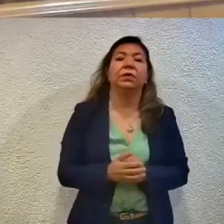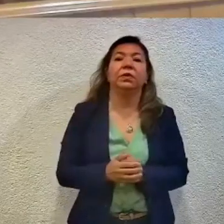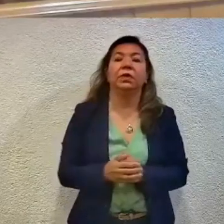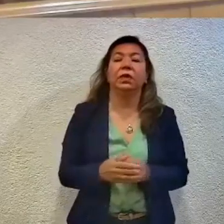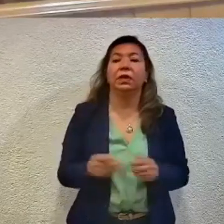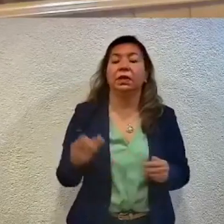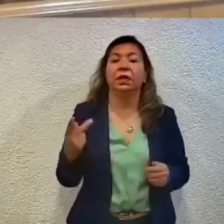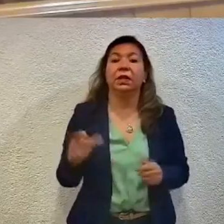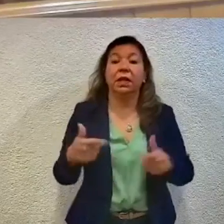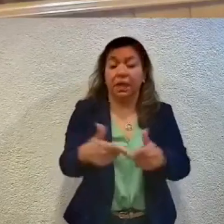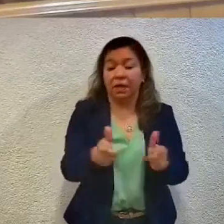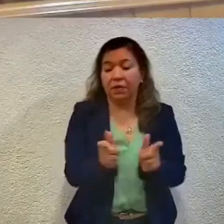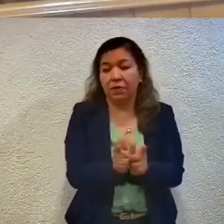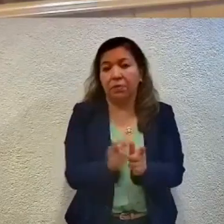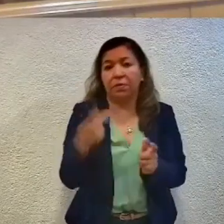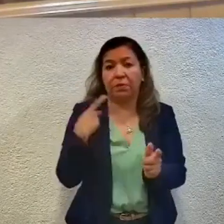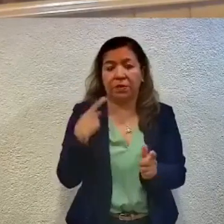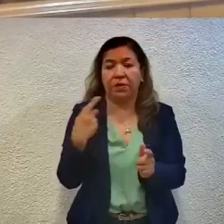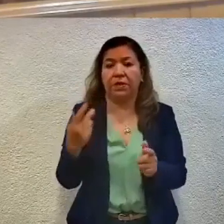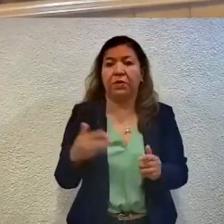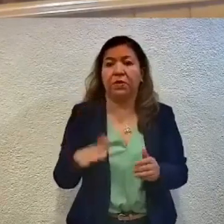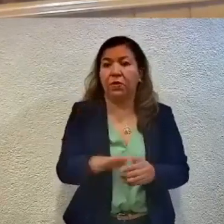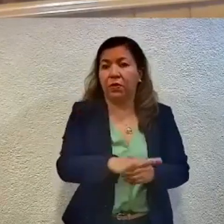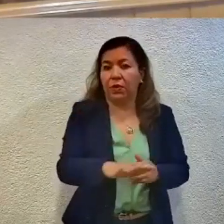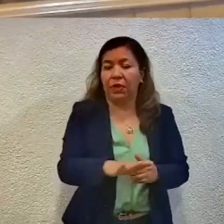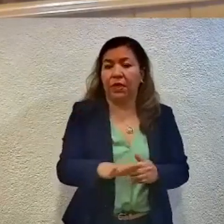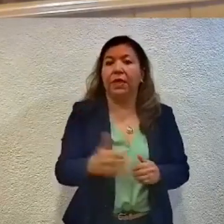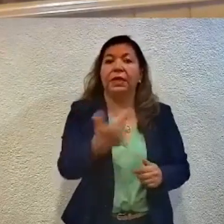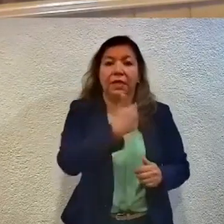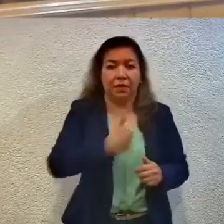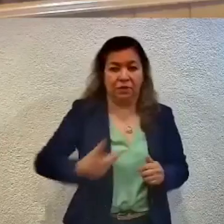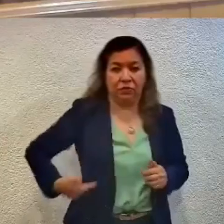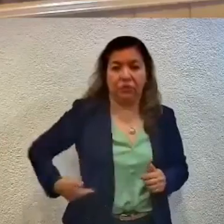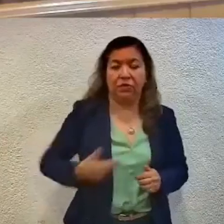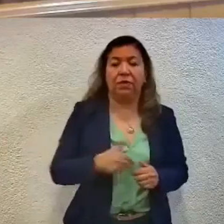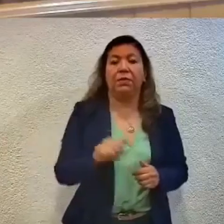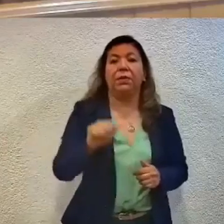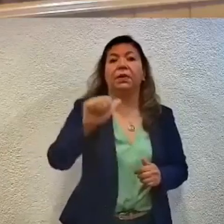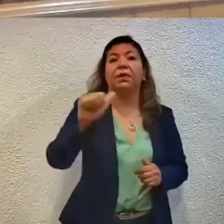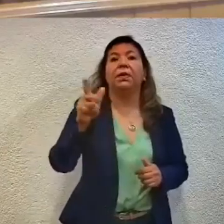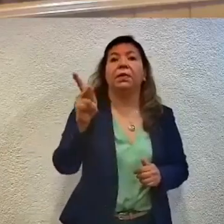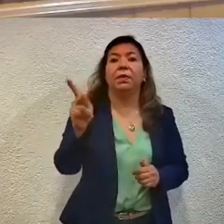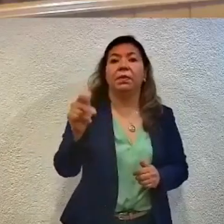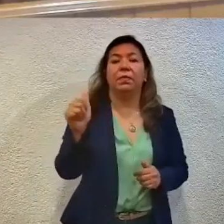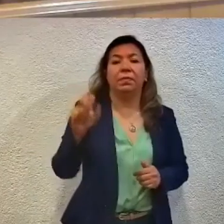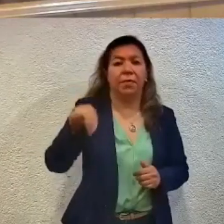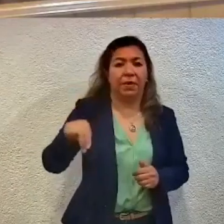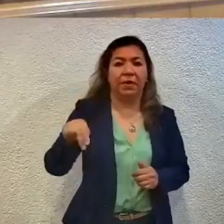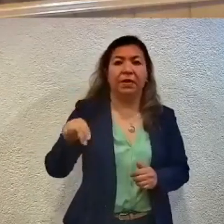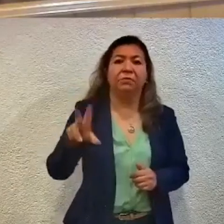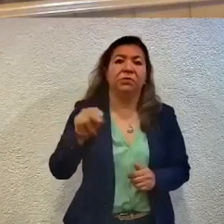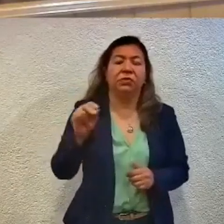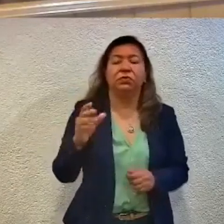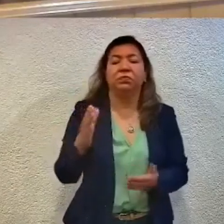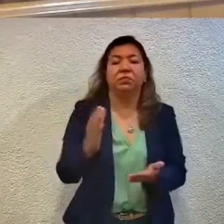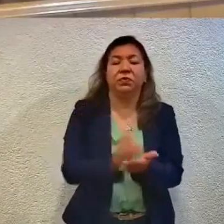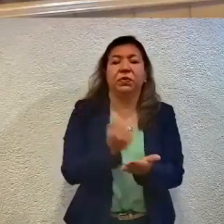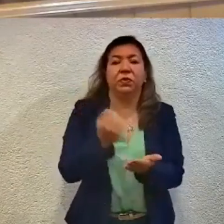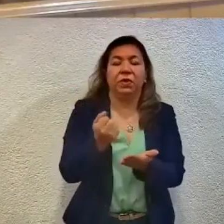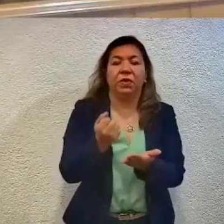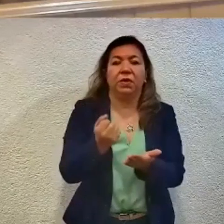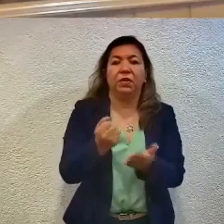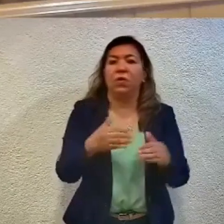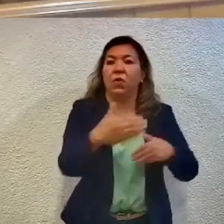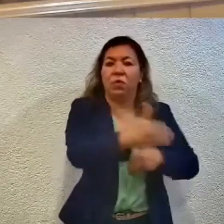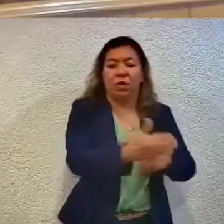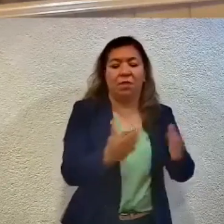político al que pertenece actualmente quien ejerce el gobierno municipal, Partido Acción Nacional, no obtuvo el primer lugar de la votación en la casilla,